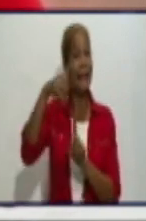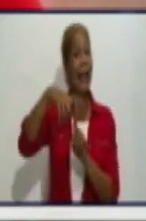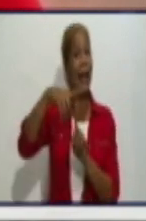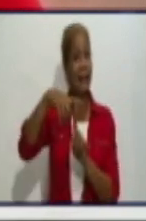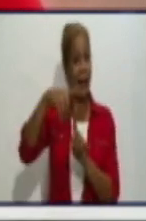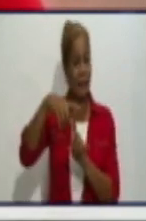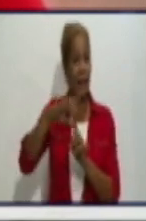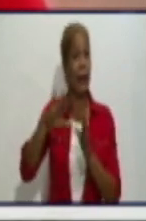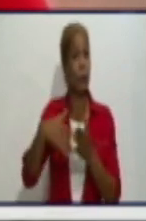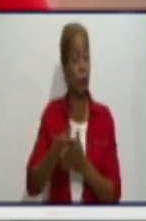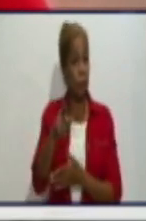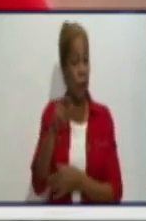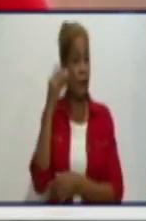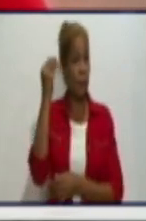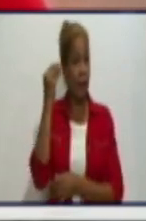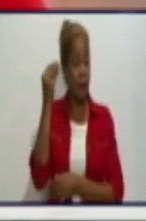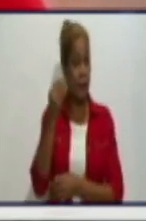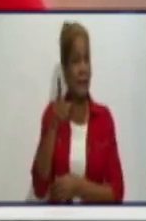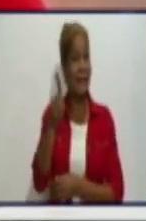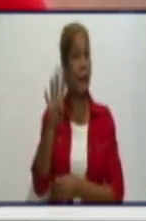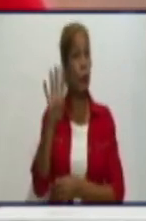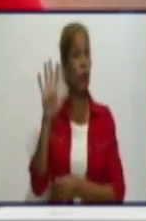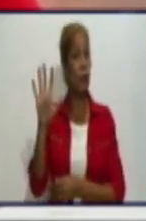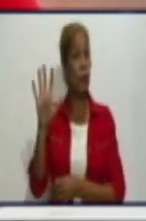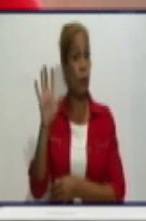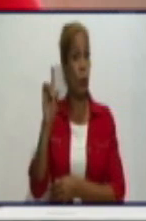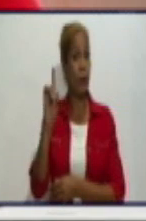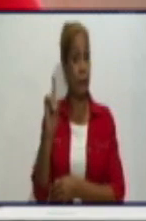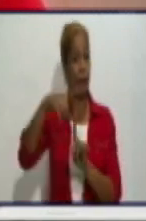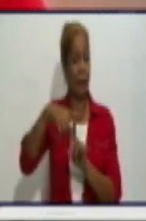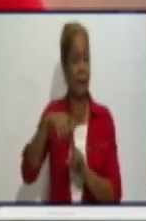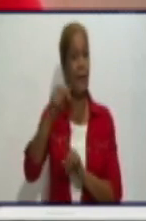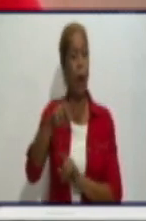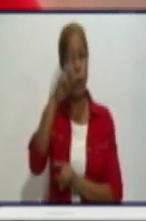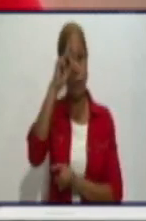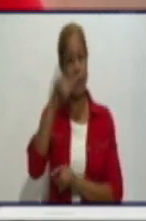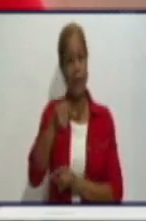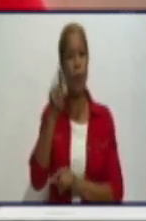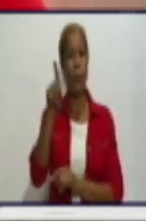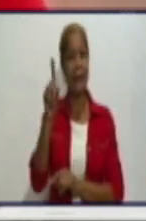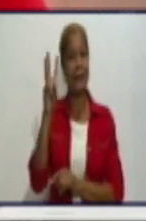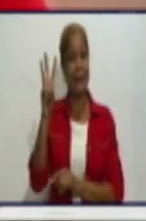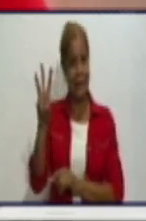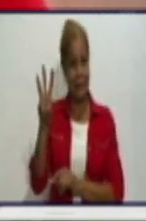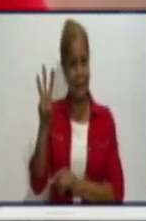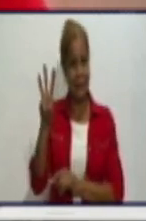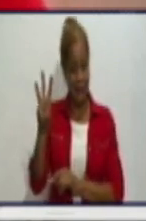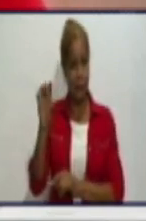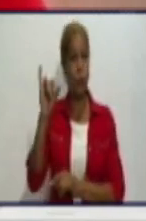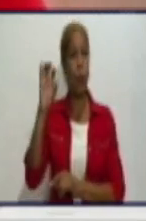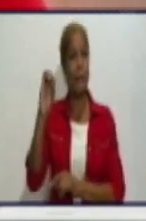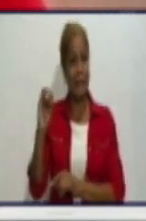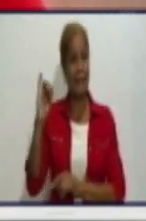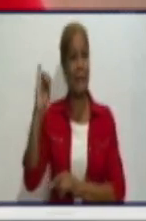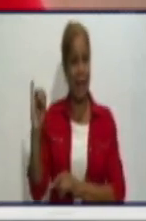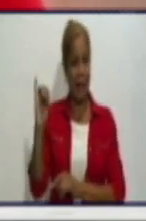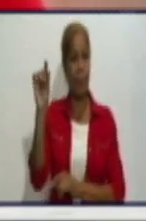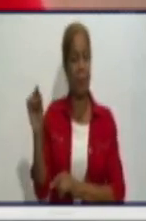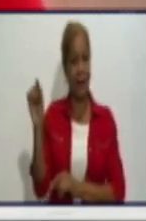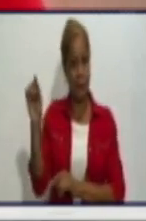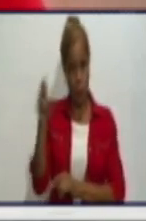que tiene 151 de estás hoy permanecen en la provincia ingresa dos mil 306 personas en las diferentes categorías